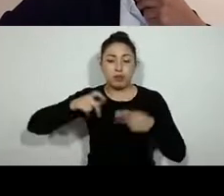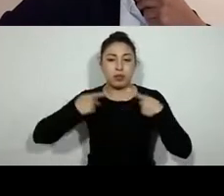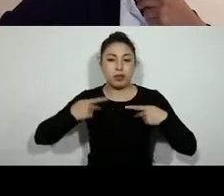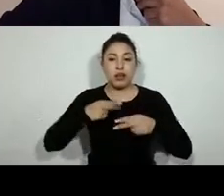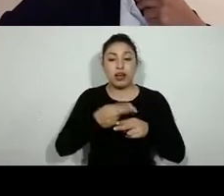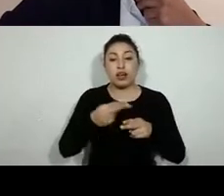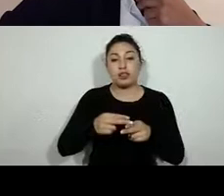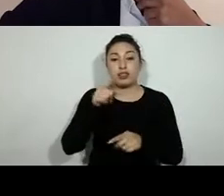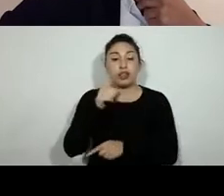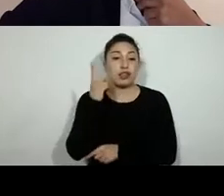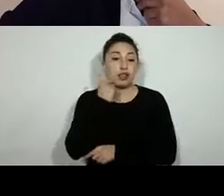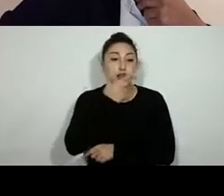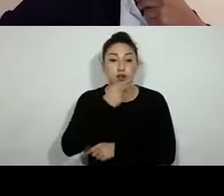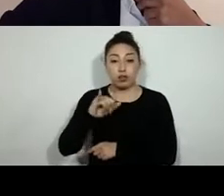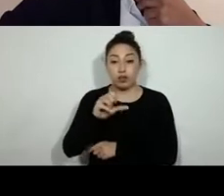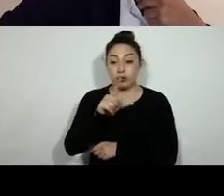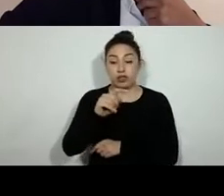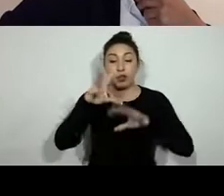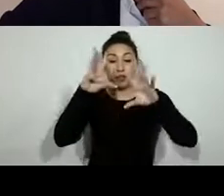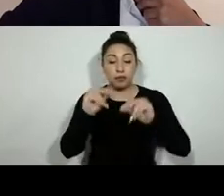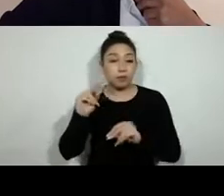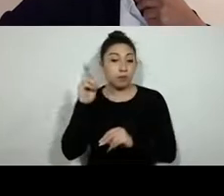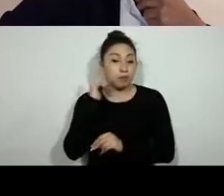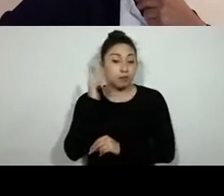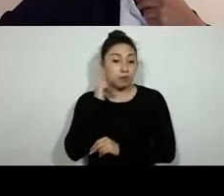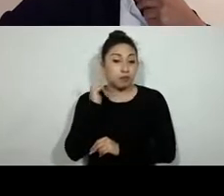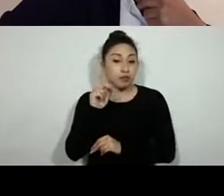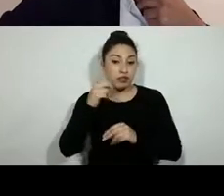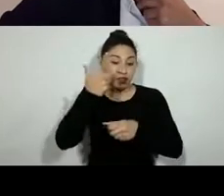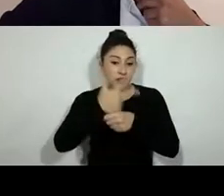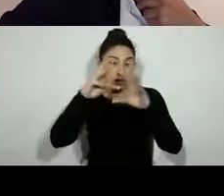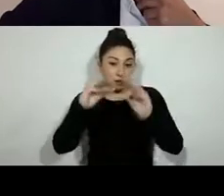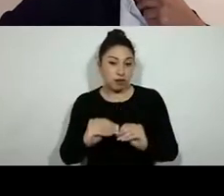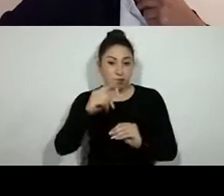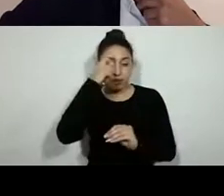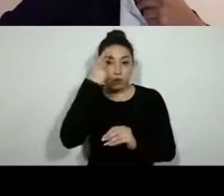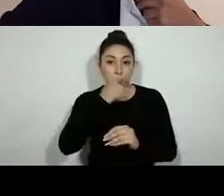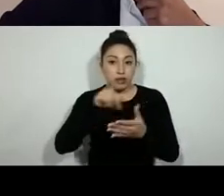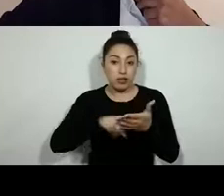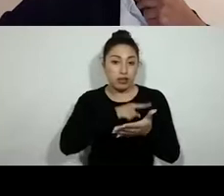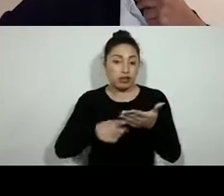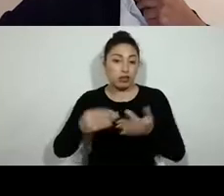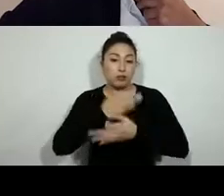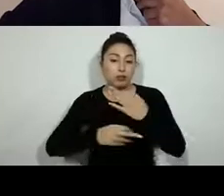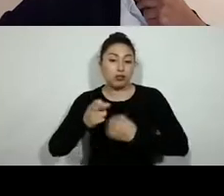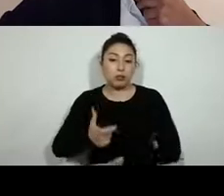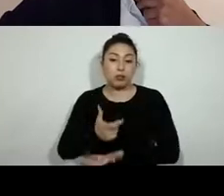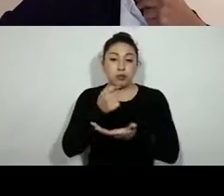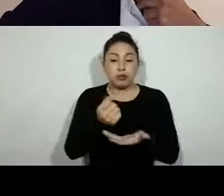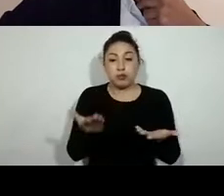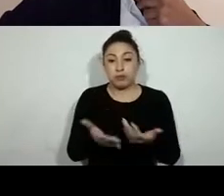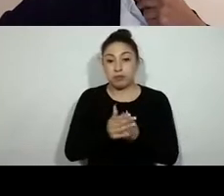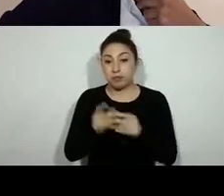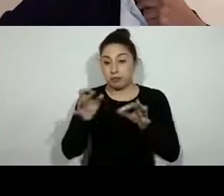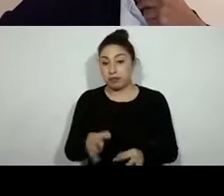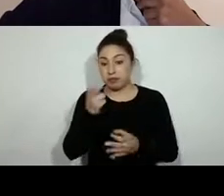Rodríguez, mandaron después para que no fuese cancelado, sino pospuesto el presupuesto participativo. Ese derecho